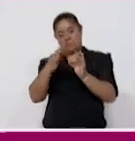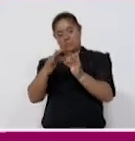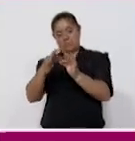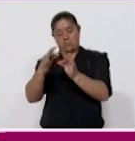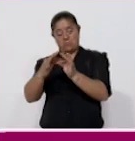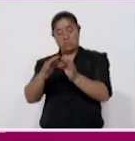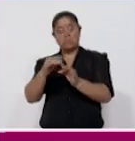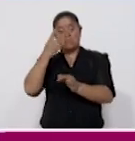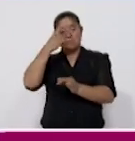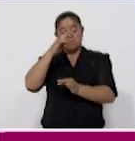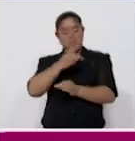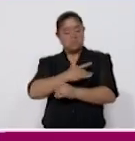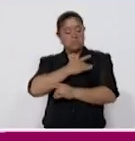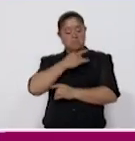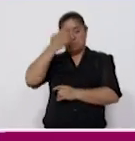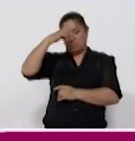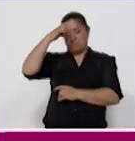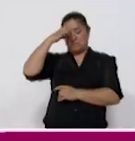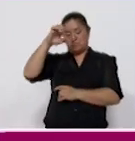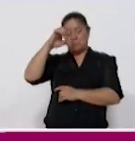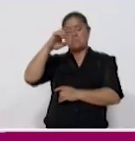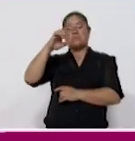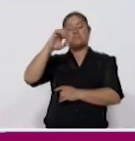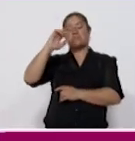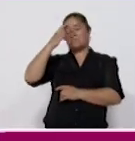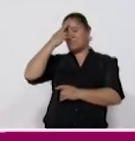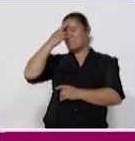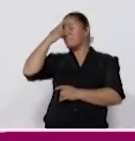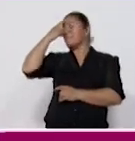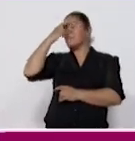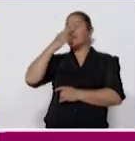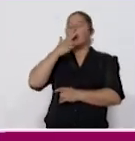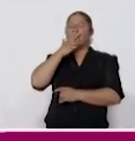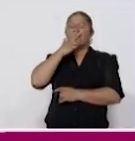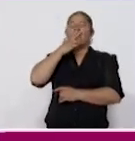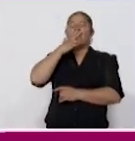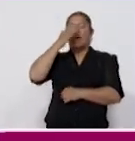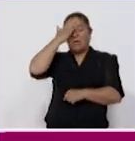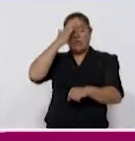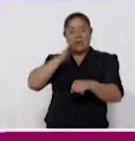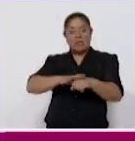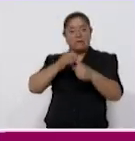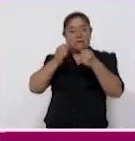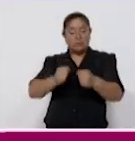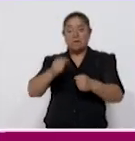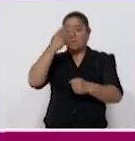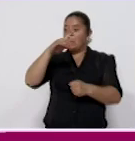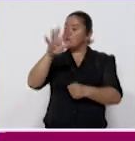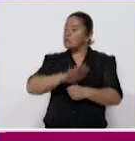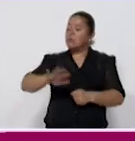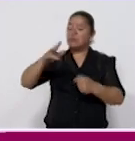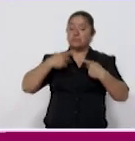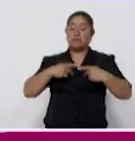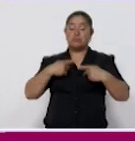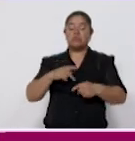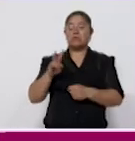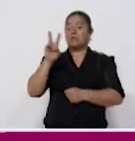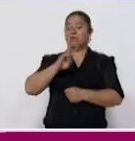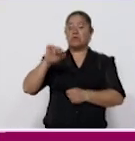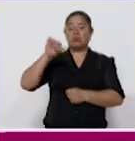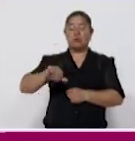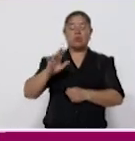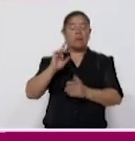inolvidable y segura para todos los asistentes este viernes se alistaron los últimos detalles de sonido e